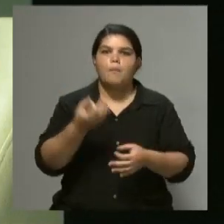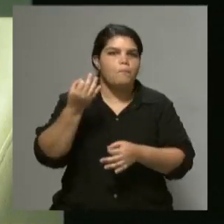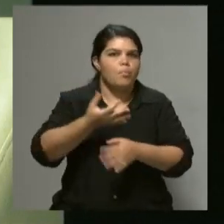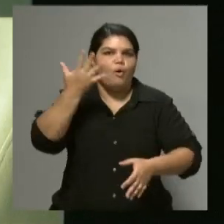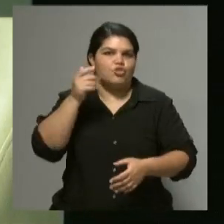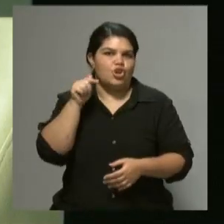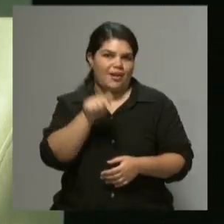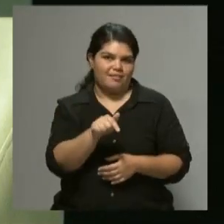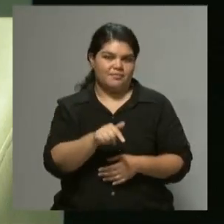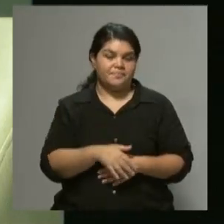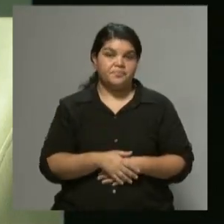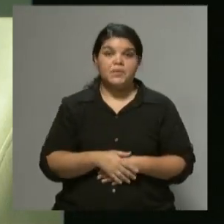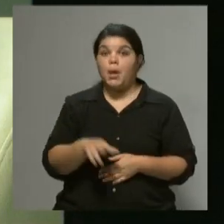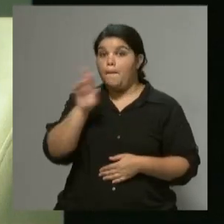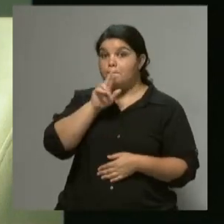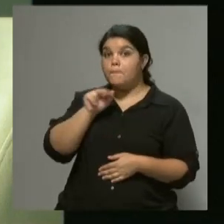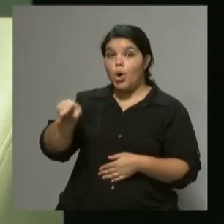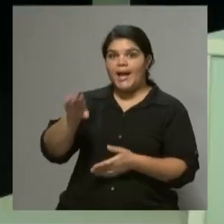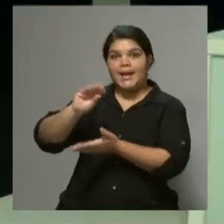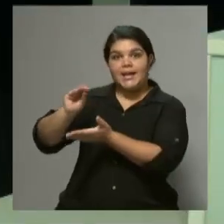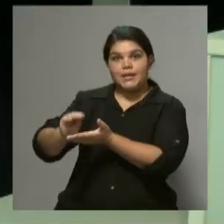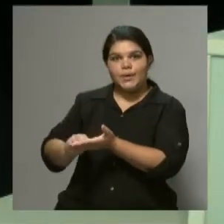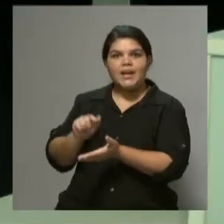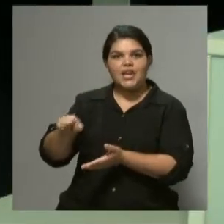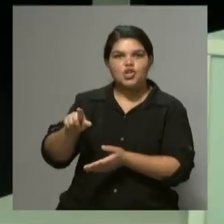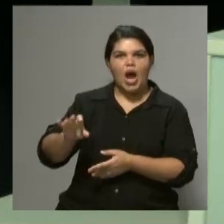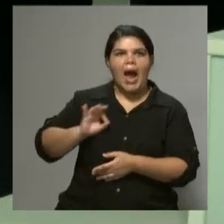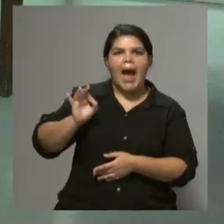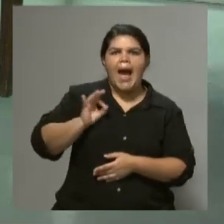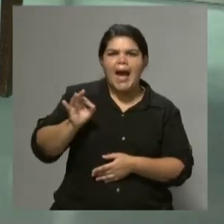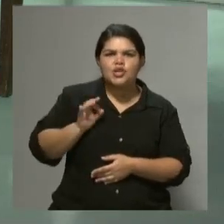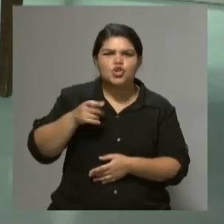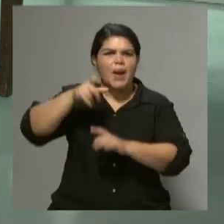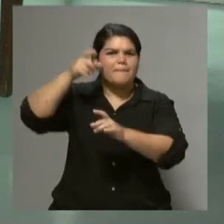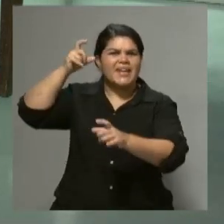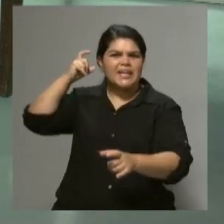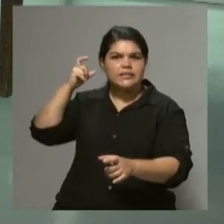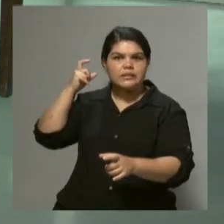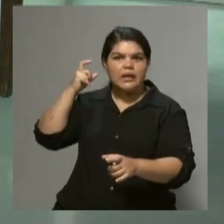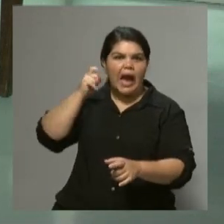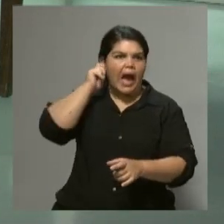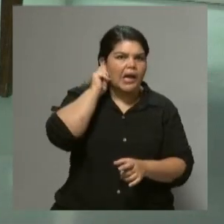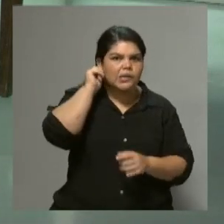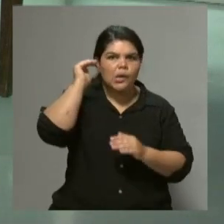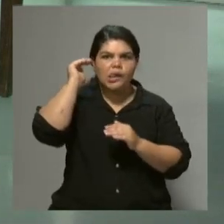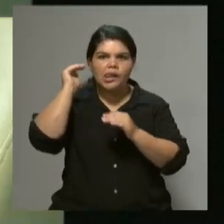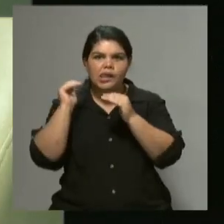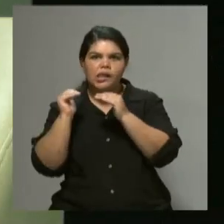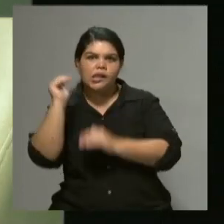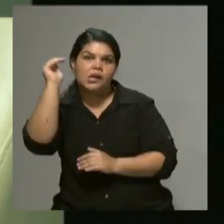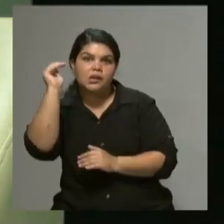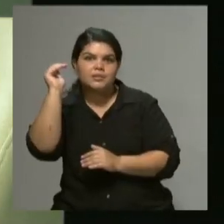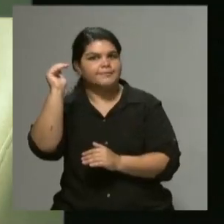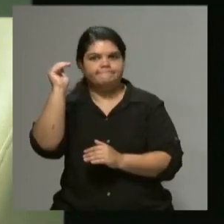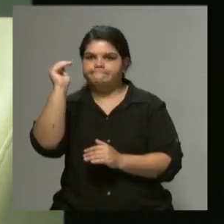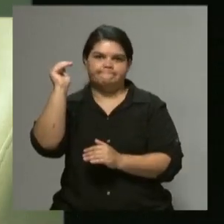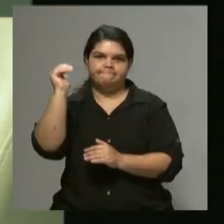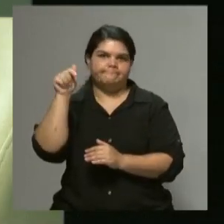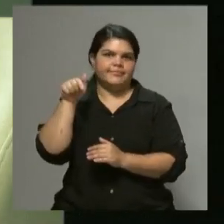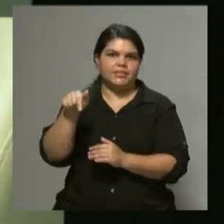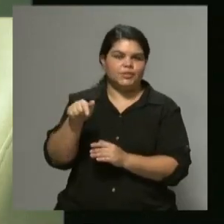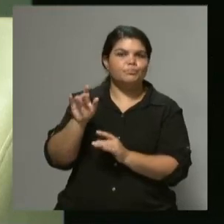Hablaba la escribana de que tienen que tener un montón de años que no condice con la edad biológica. Sí. También sucede, pero también yo como